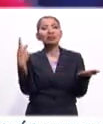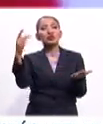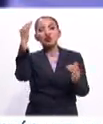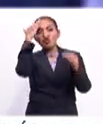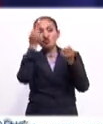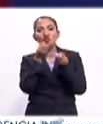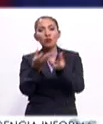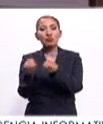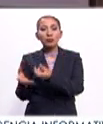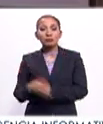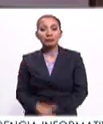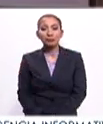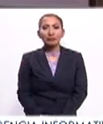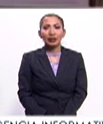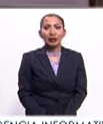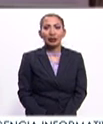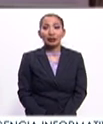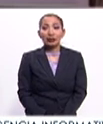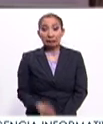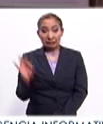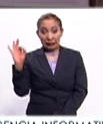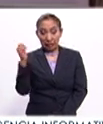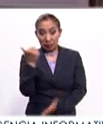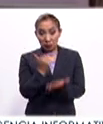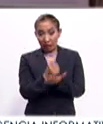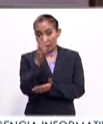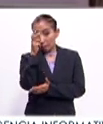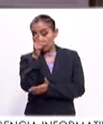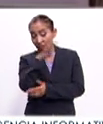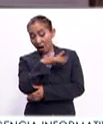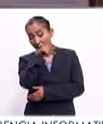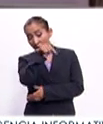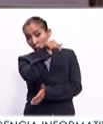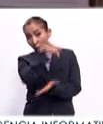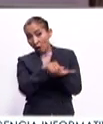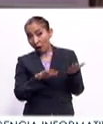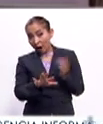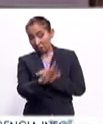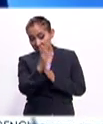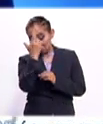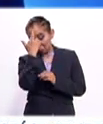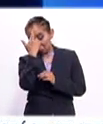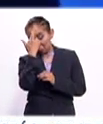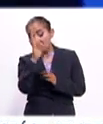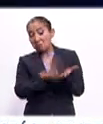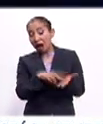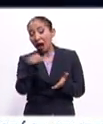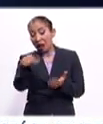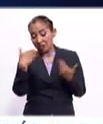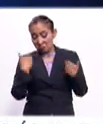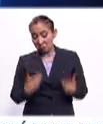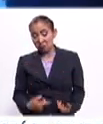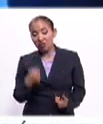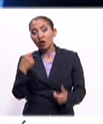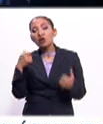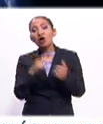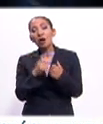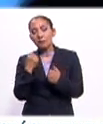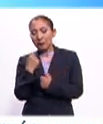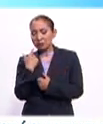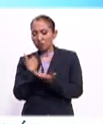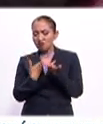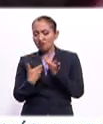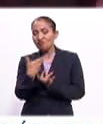sus conocimientos. Si en la ciudad de Hermosillo existe un espacio de reconocimiento de los otros a través de uno